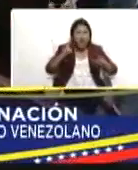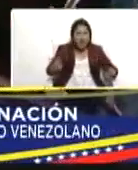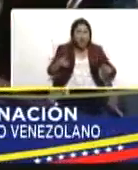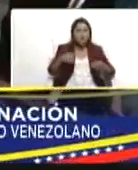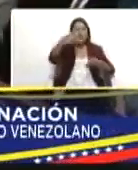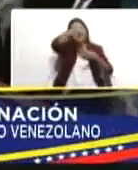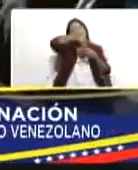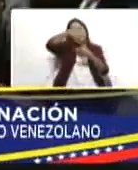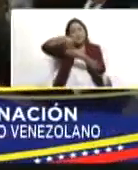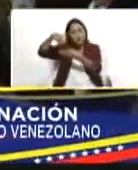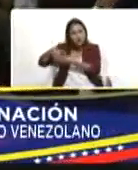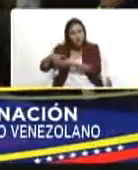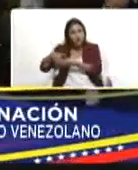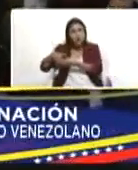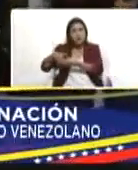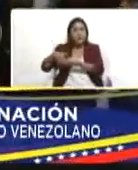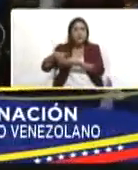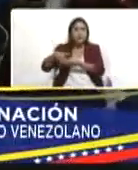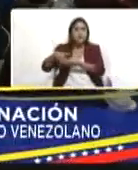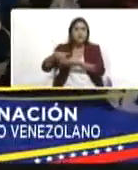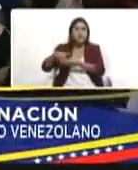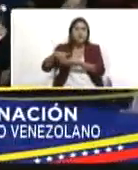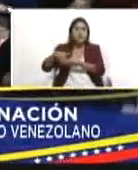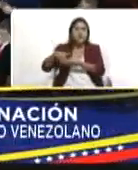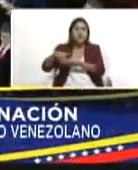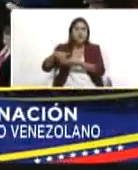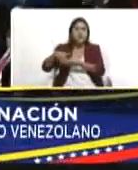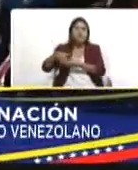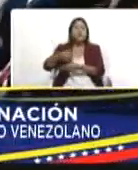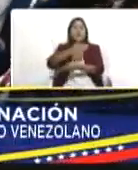elecciones queremos